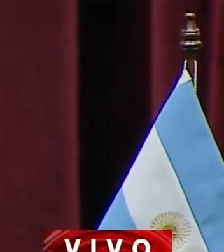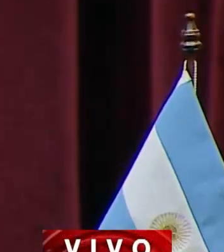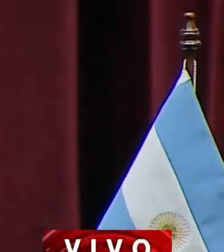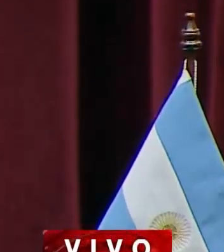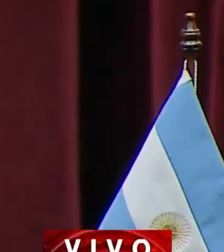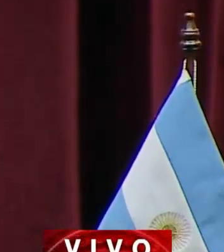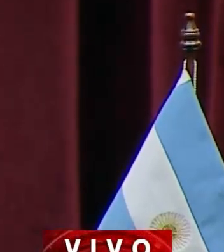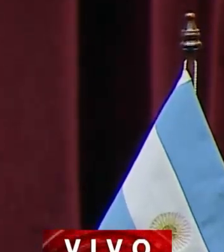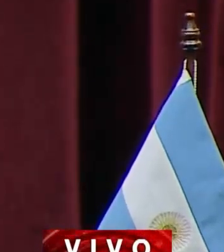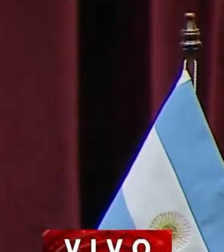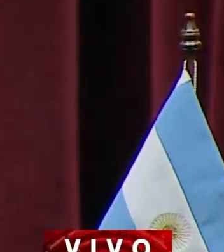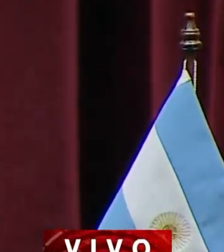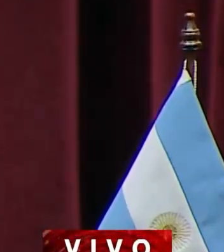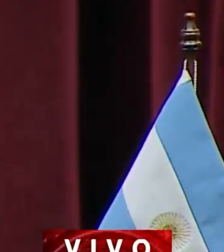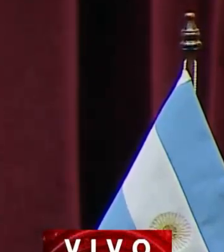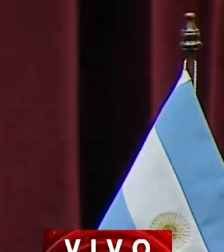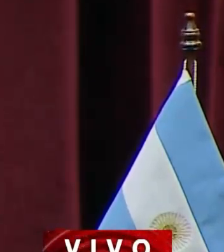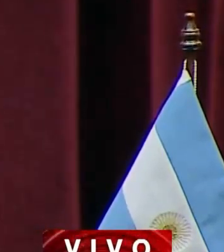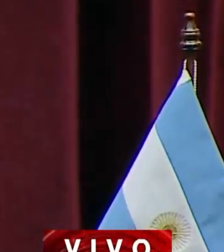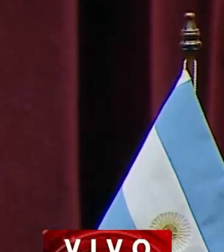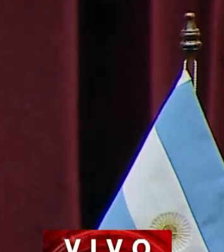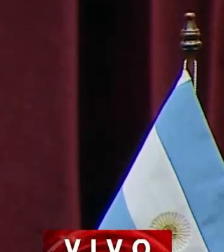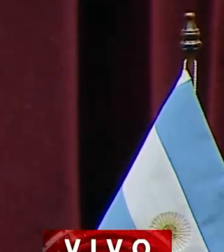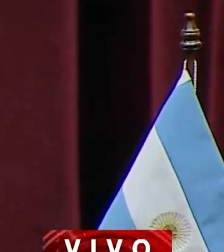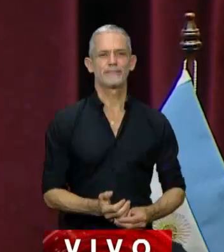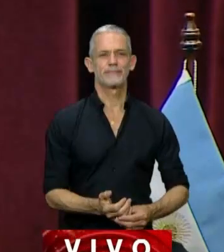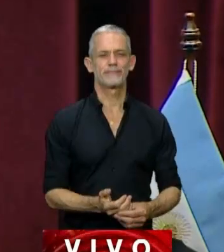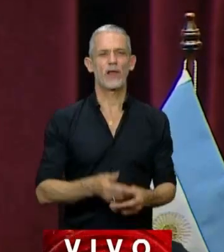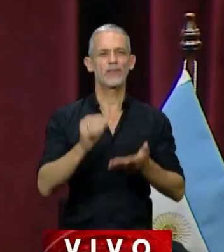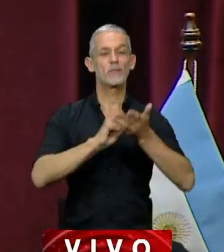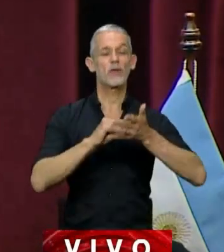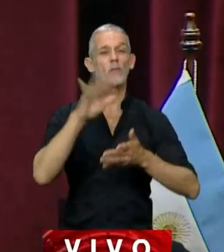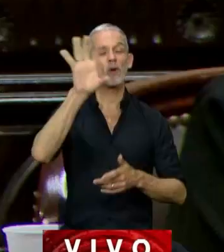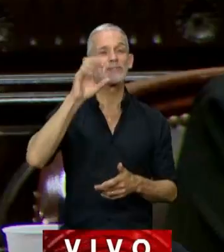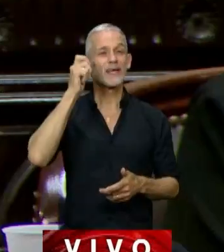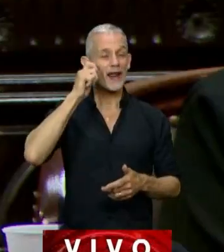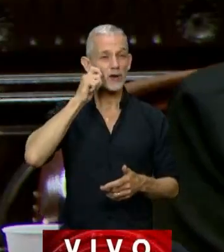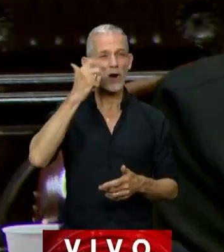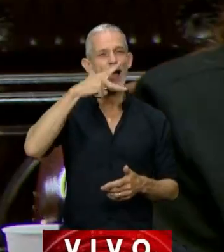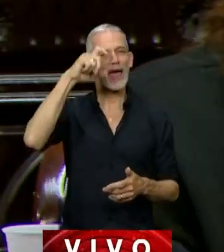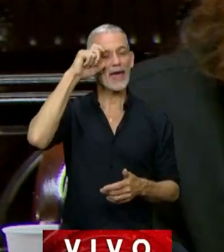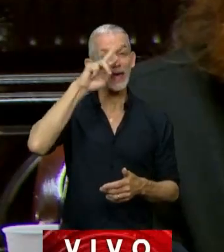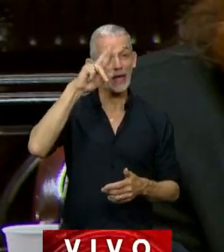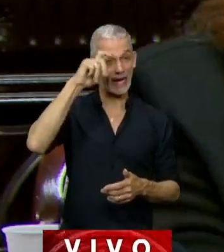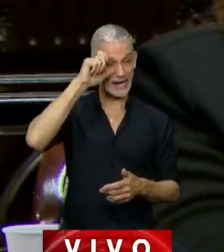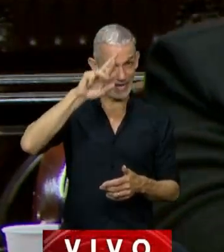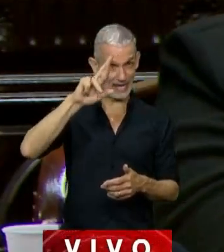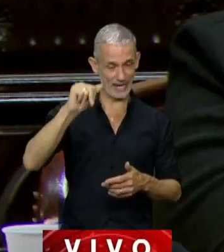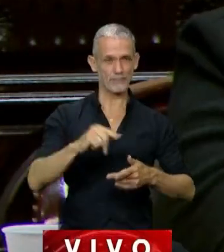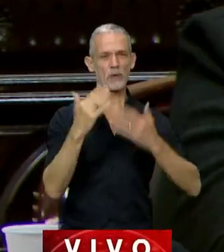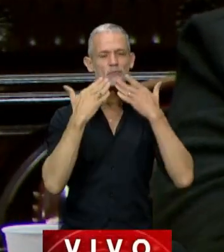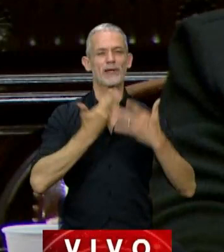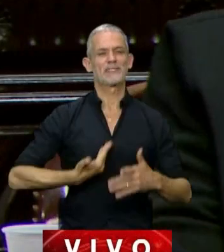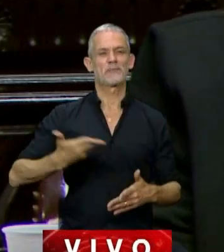Tiene la palabra el diputado Herrera Ricardo, de la provincia de La Rioja. Gracias, señor